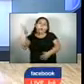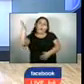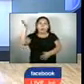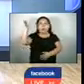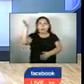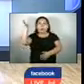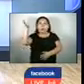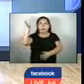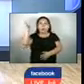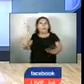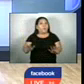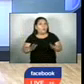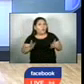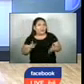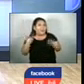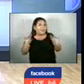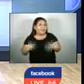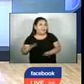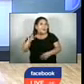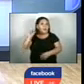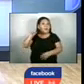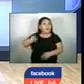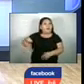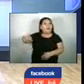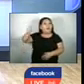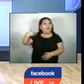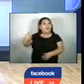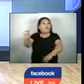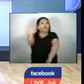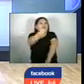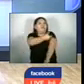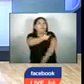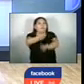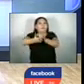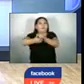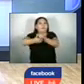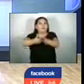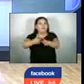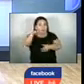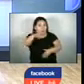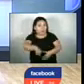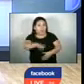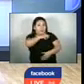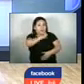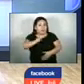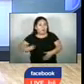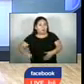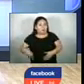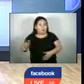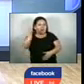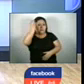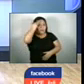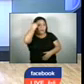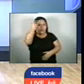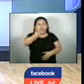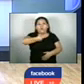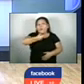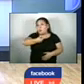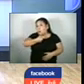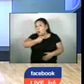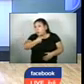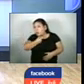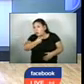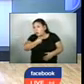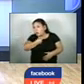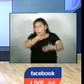prensa y es que hoy se cumple un año desde el inicio del proceso de vacunación en el país y se ha conocido a través de una especie de